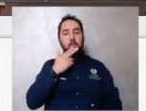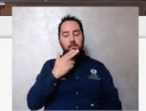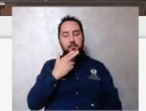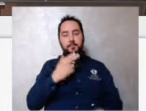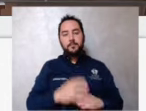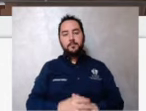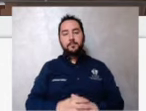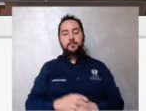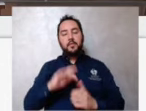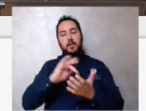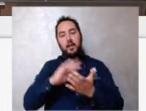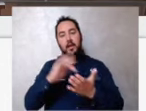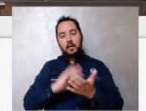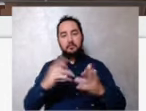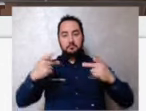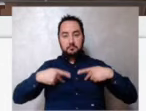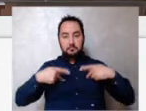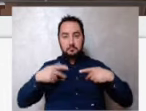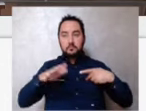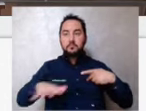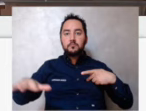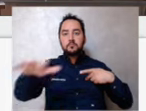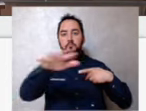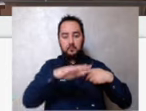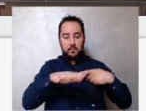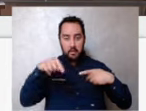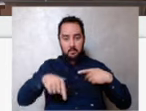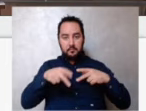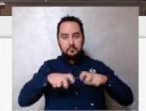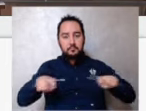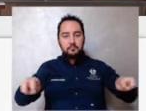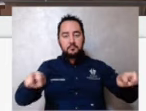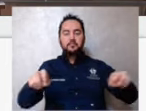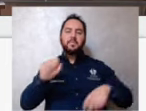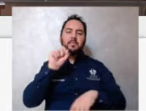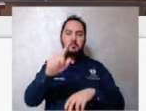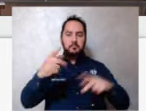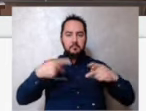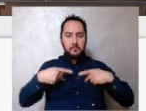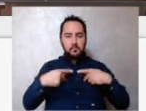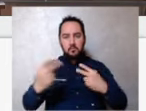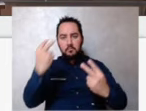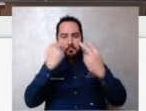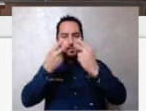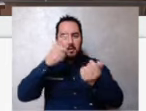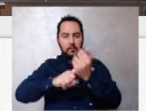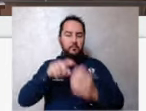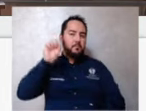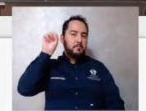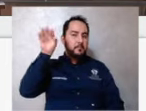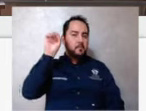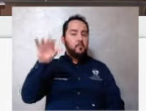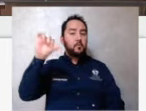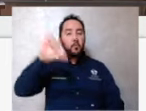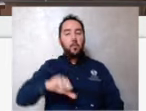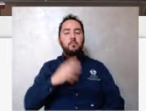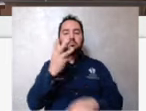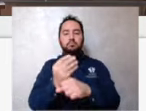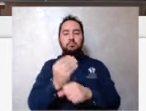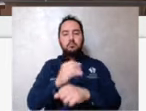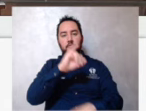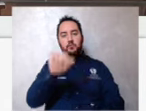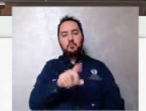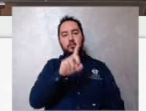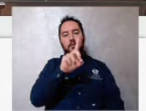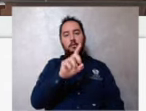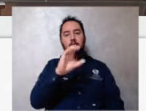Chihuahua. Agradecemos a quienes nos acompañan en este salón de pleno y a quienes nos siguen a través de la transmisión en vivo. El día de hoy se resolverá un juicio para